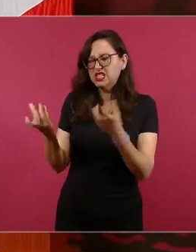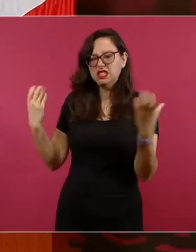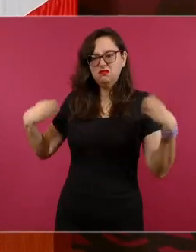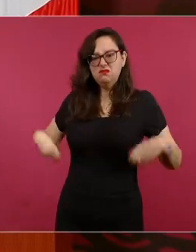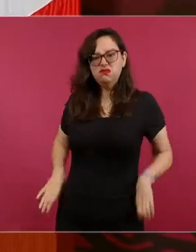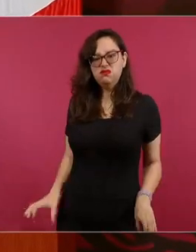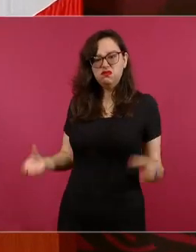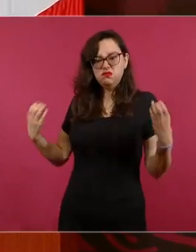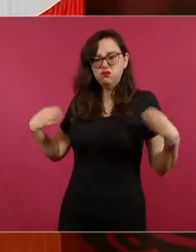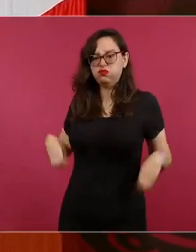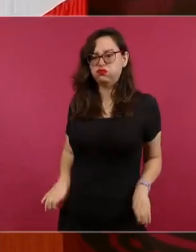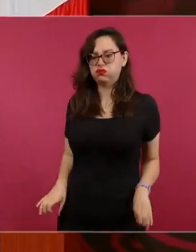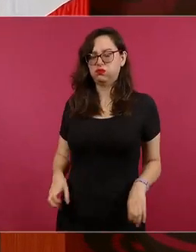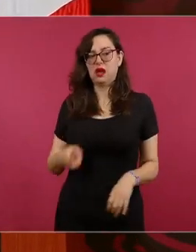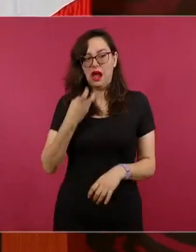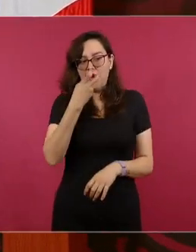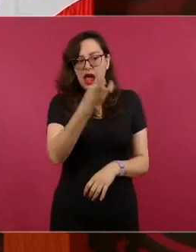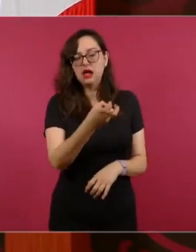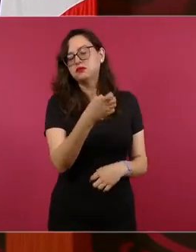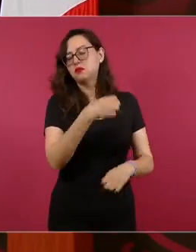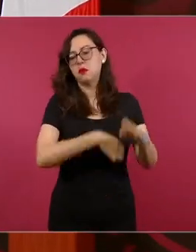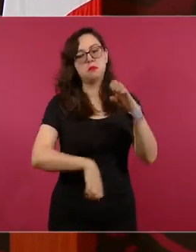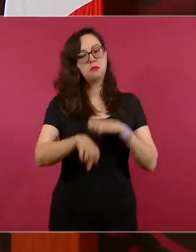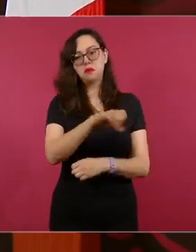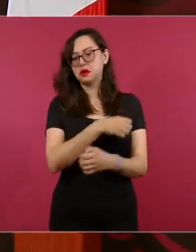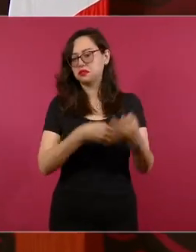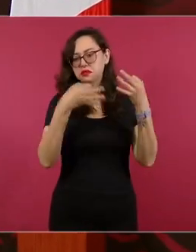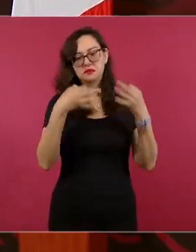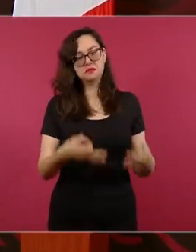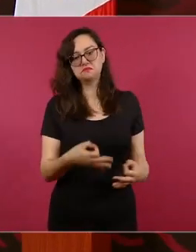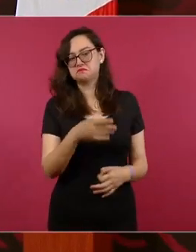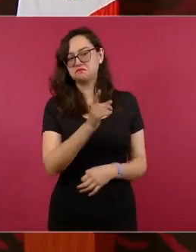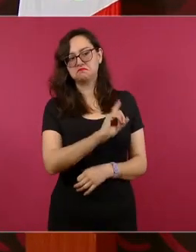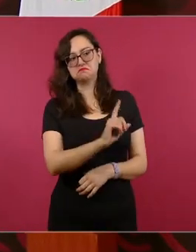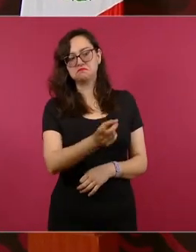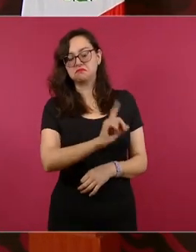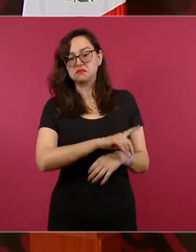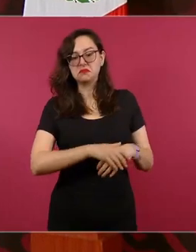roba, usa el influyentismo.